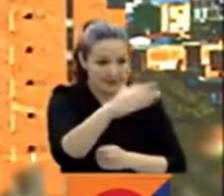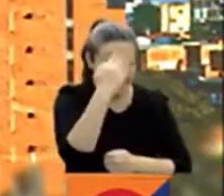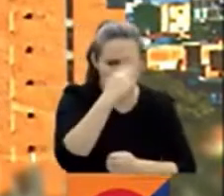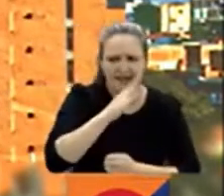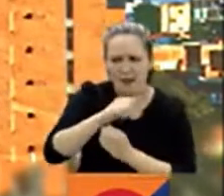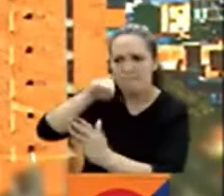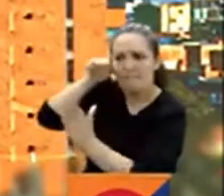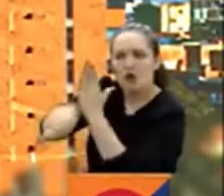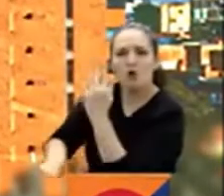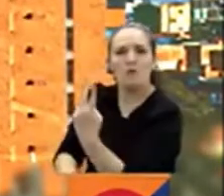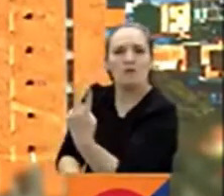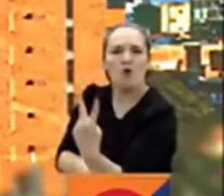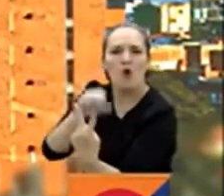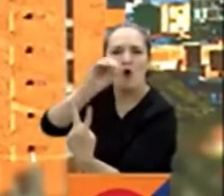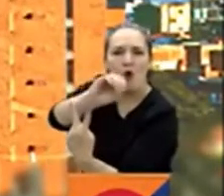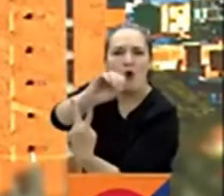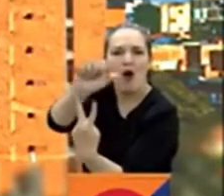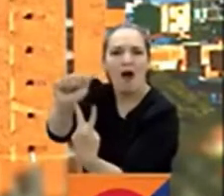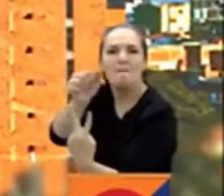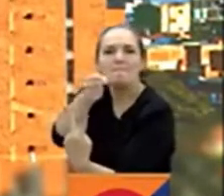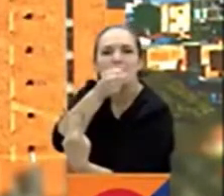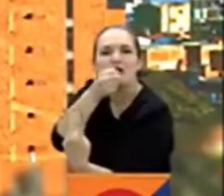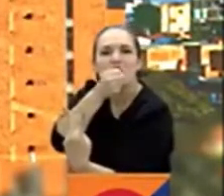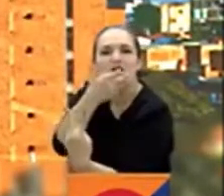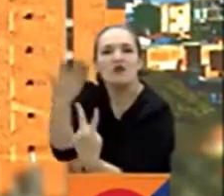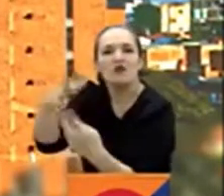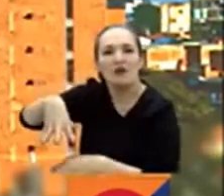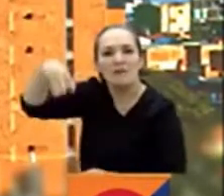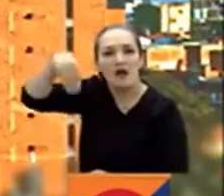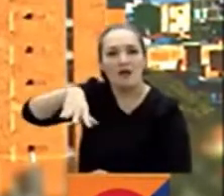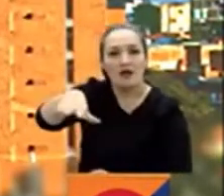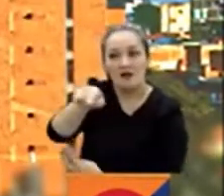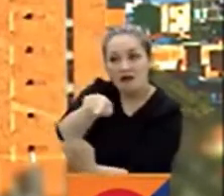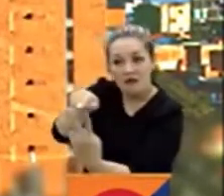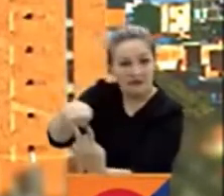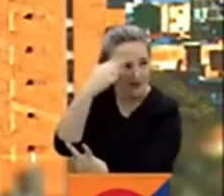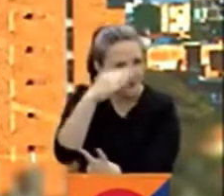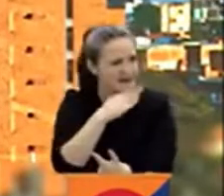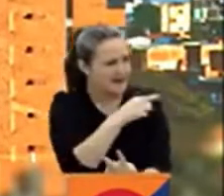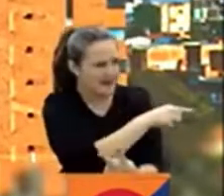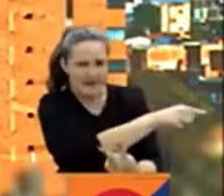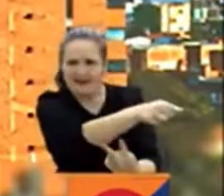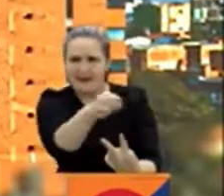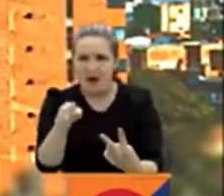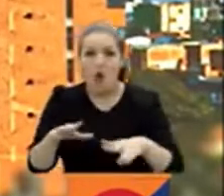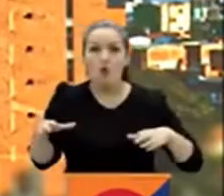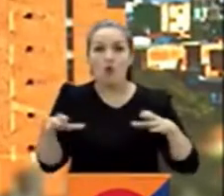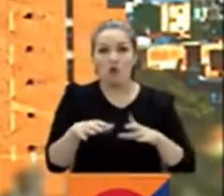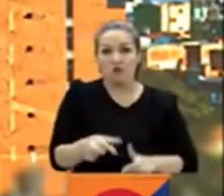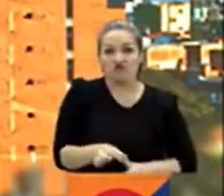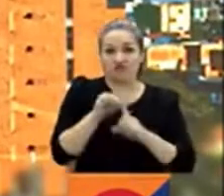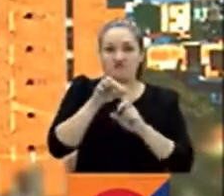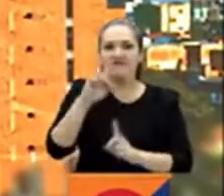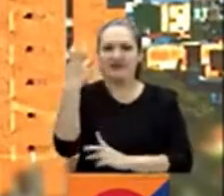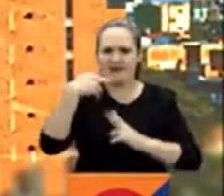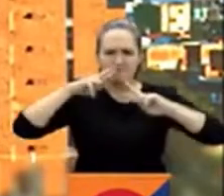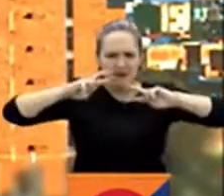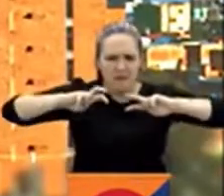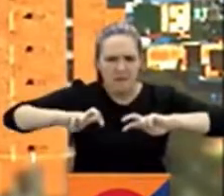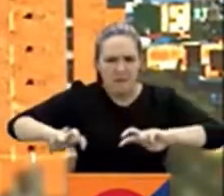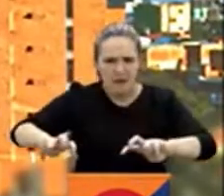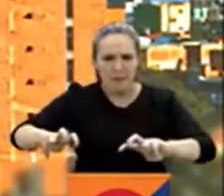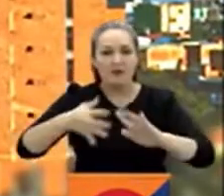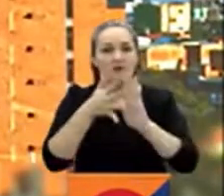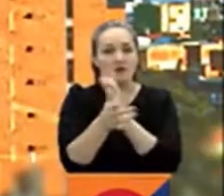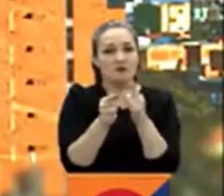Magdalena. Un consejo de seguridad fue establecido, un grupo élite de la Fiscalía, para investigar el hecho. Más información con